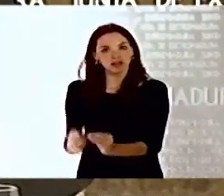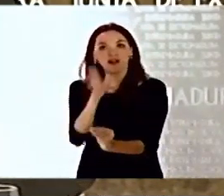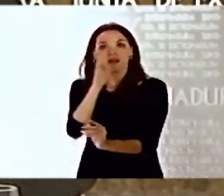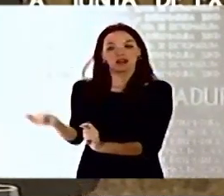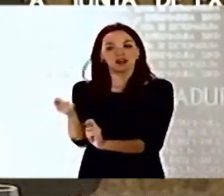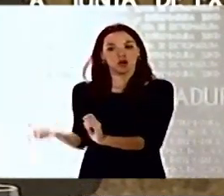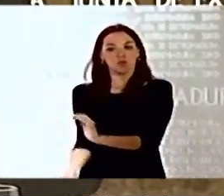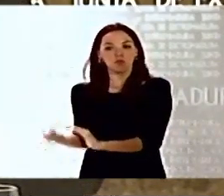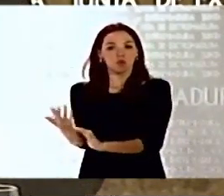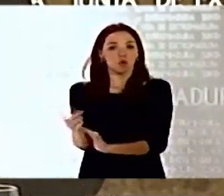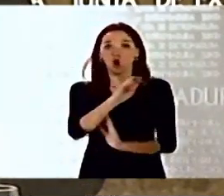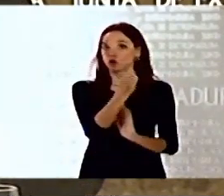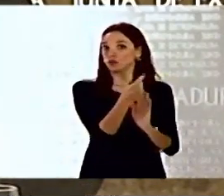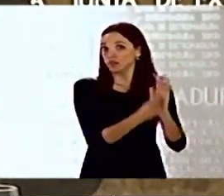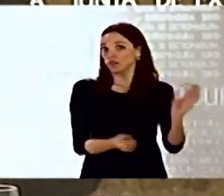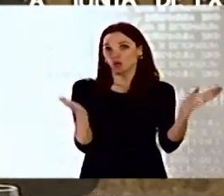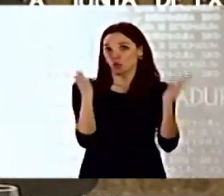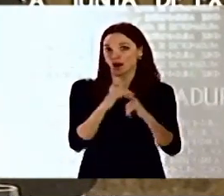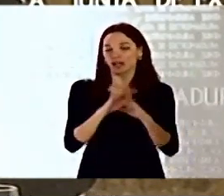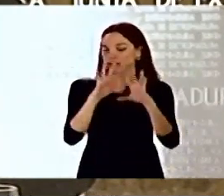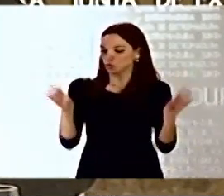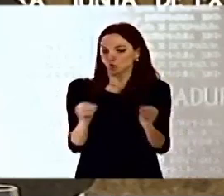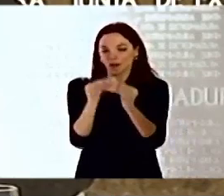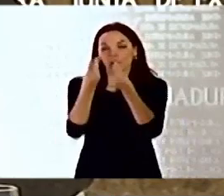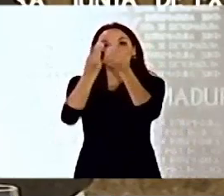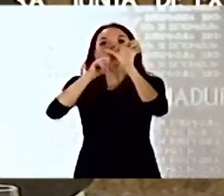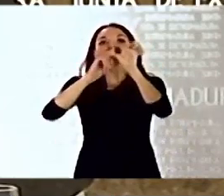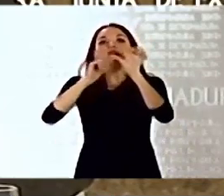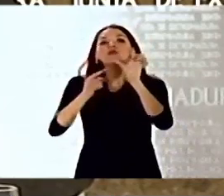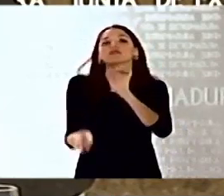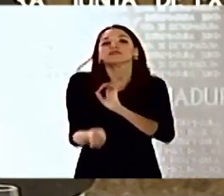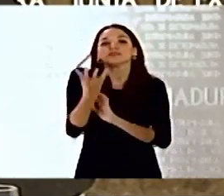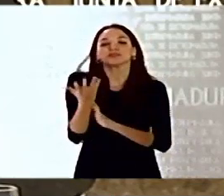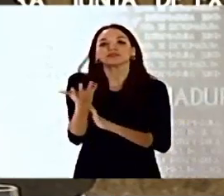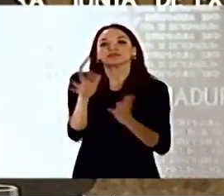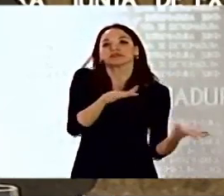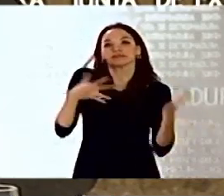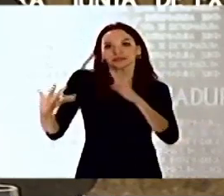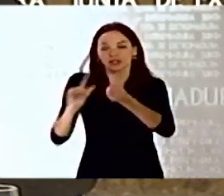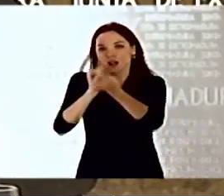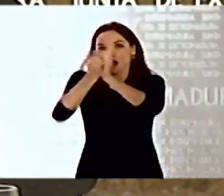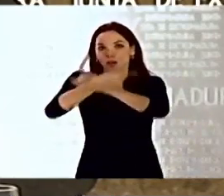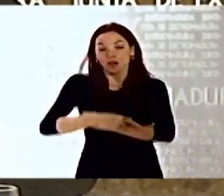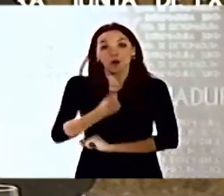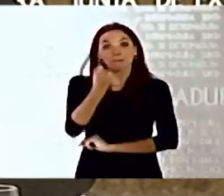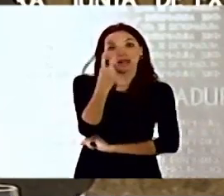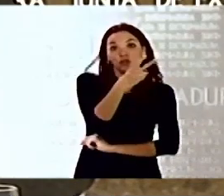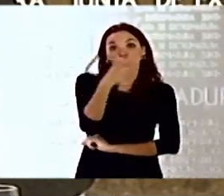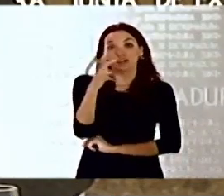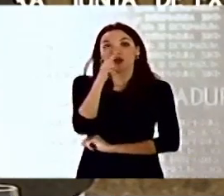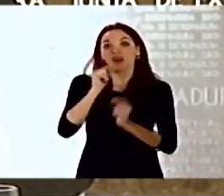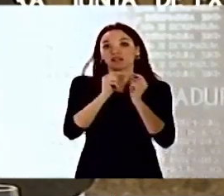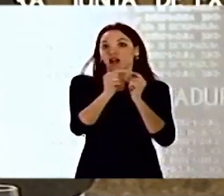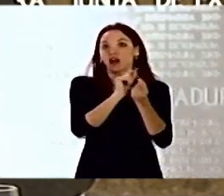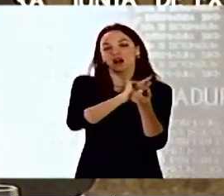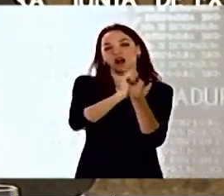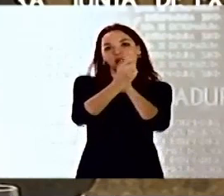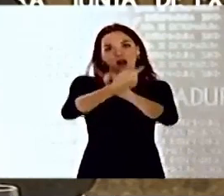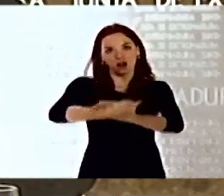comarca. En resumen, la Junta de Extremadura pone en marcha la transformación de 1.200 hectáreas en